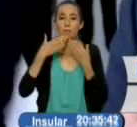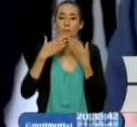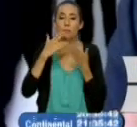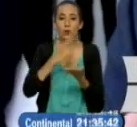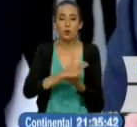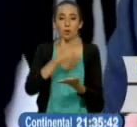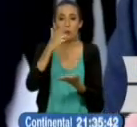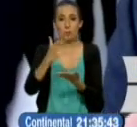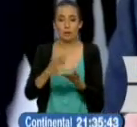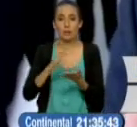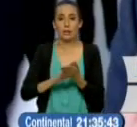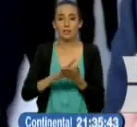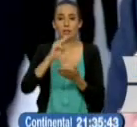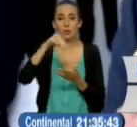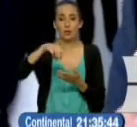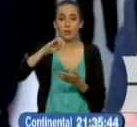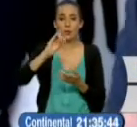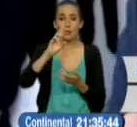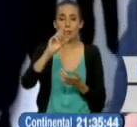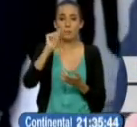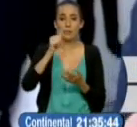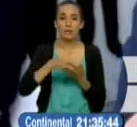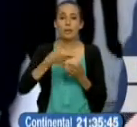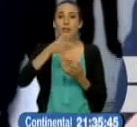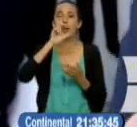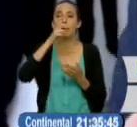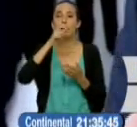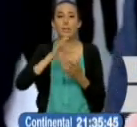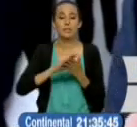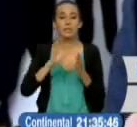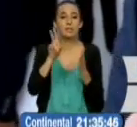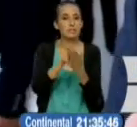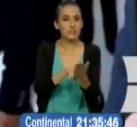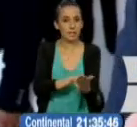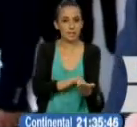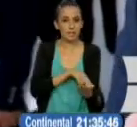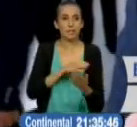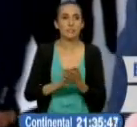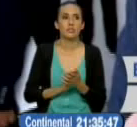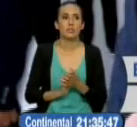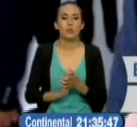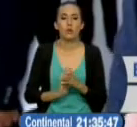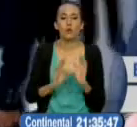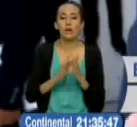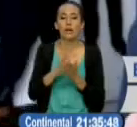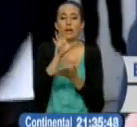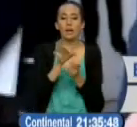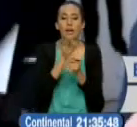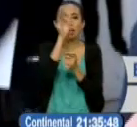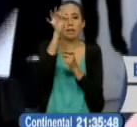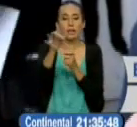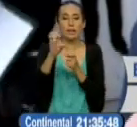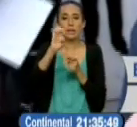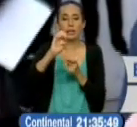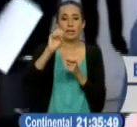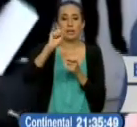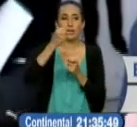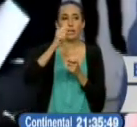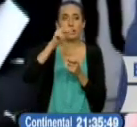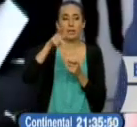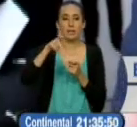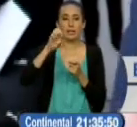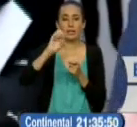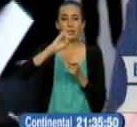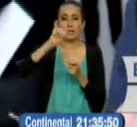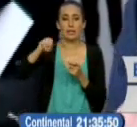cantón Mira, en donde podemos disfrutar de la bebida típica como es el tardón mireño, en el cantón Espejo, la reserva ecológica del Ángel y como